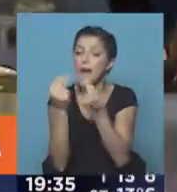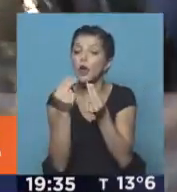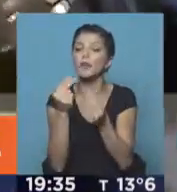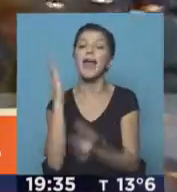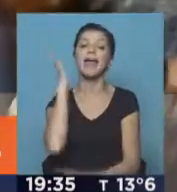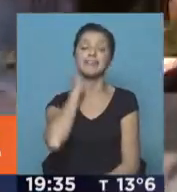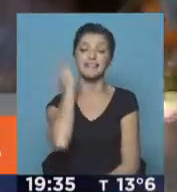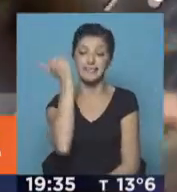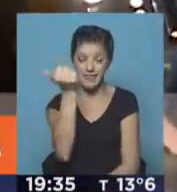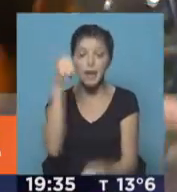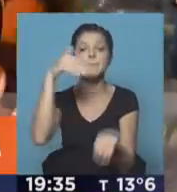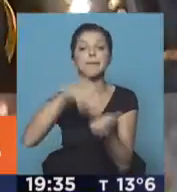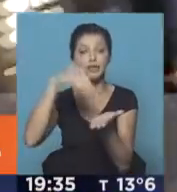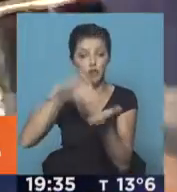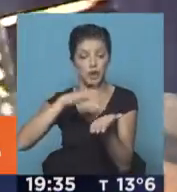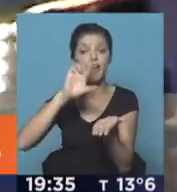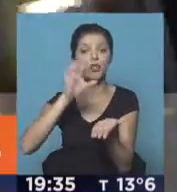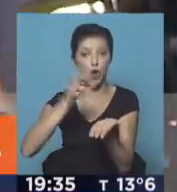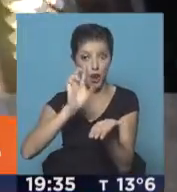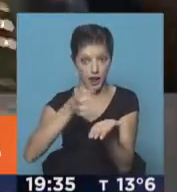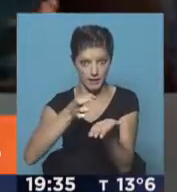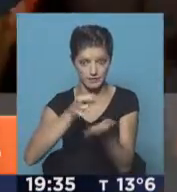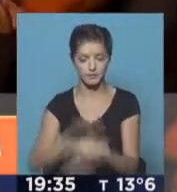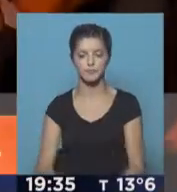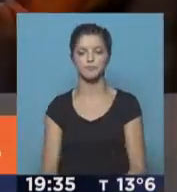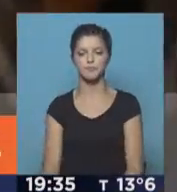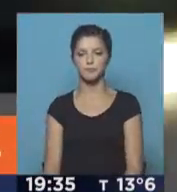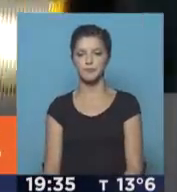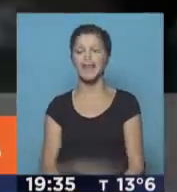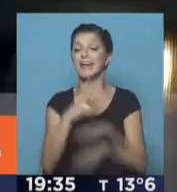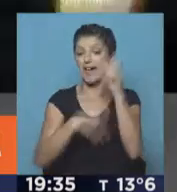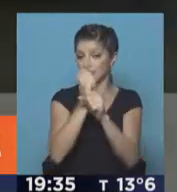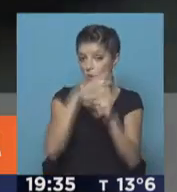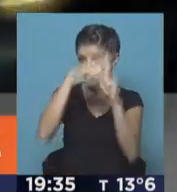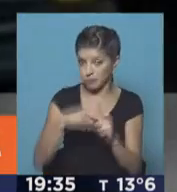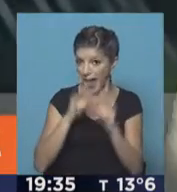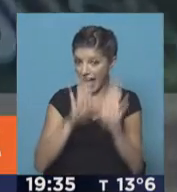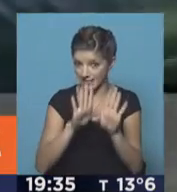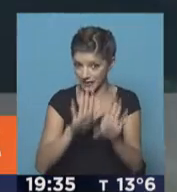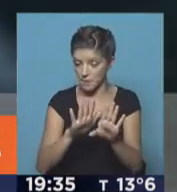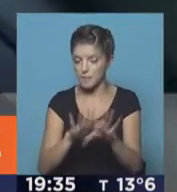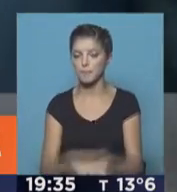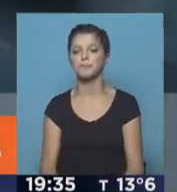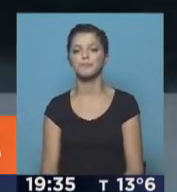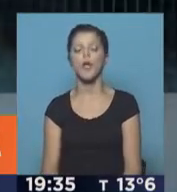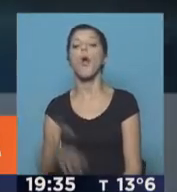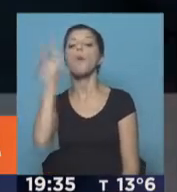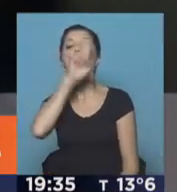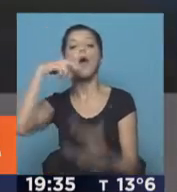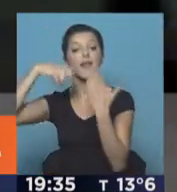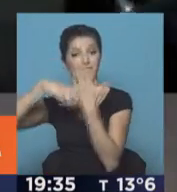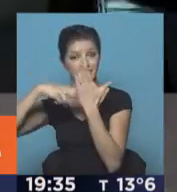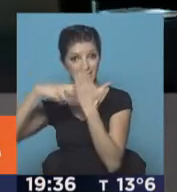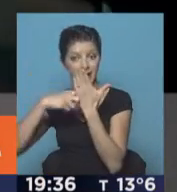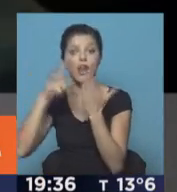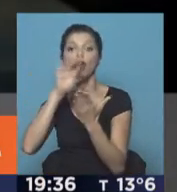16 millones de dólares que han contabilizado a esta hora. La fiscal Alejandra Rodríguez